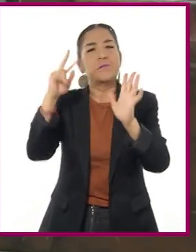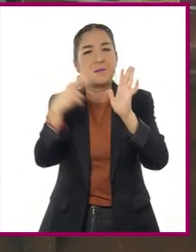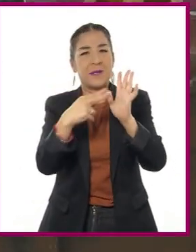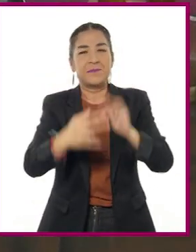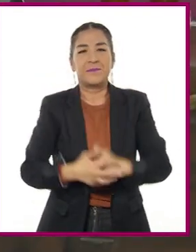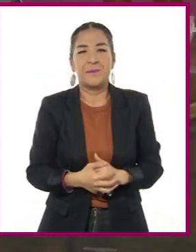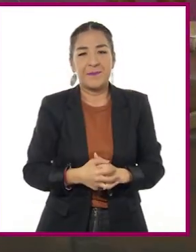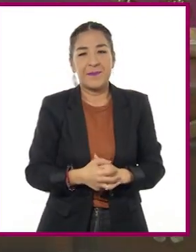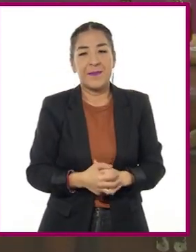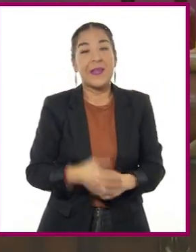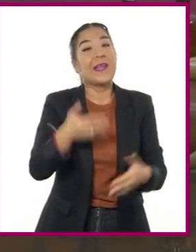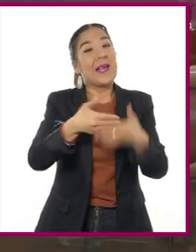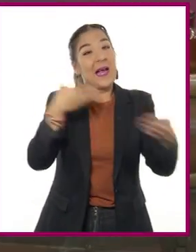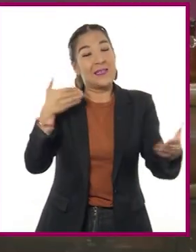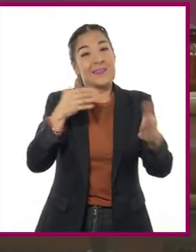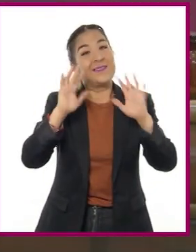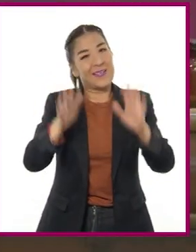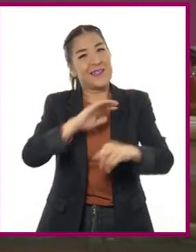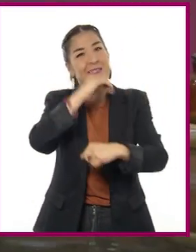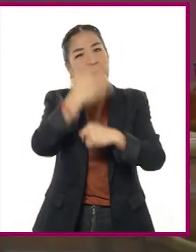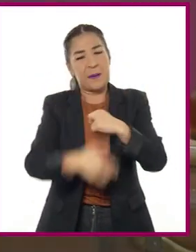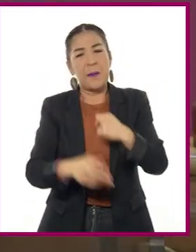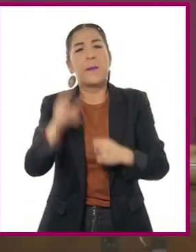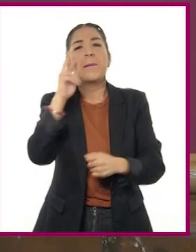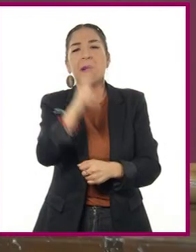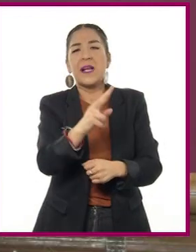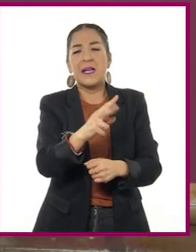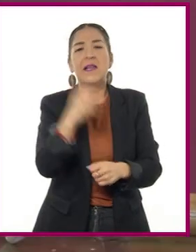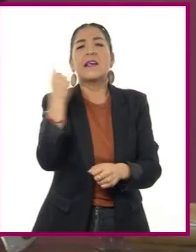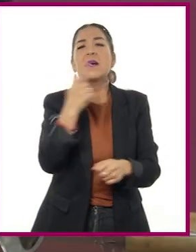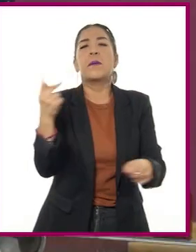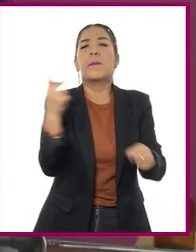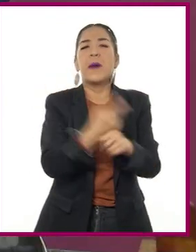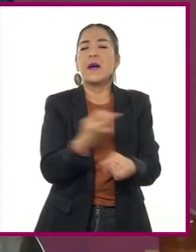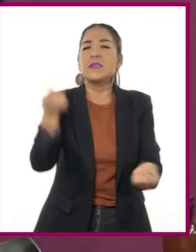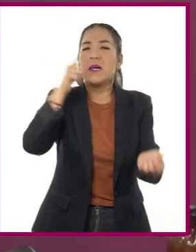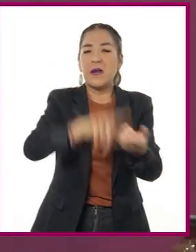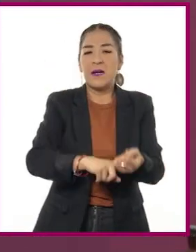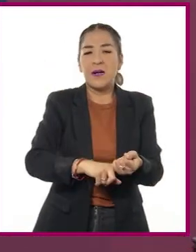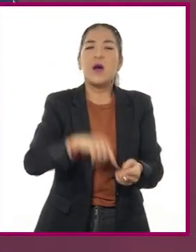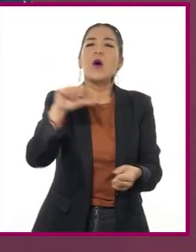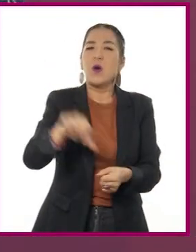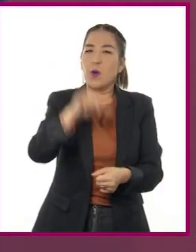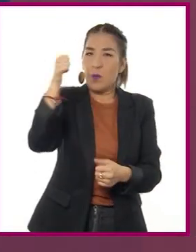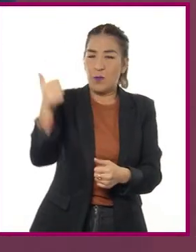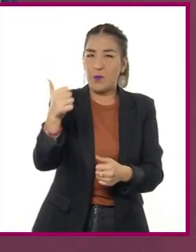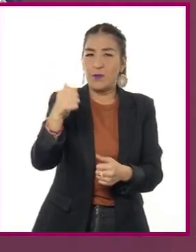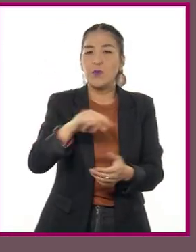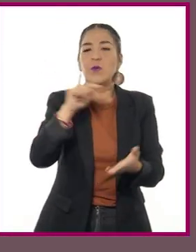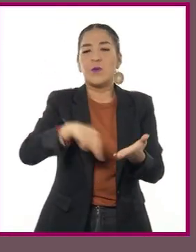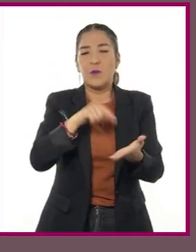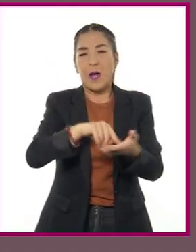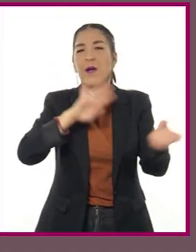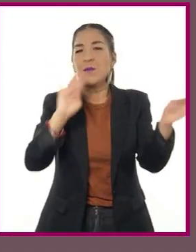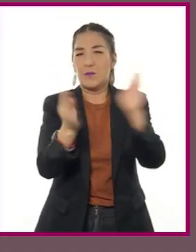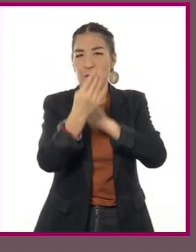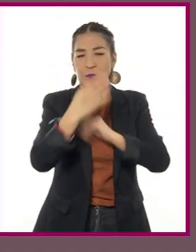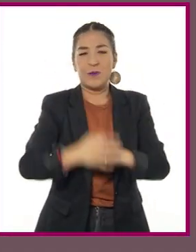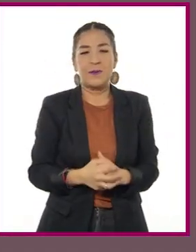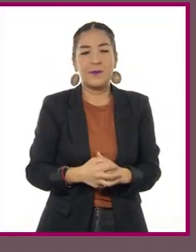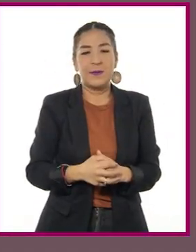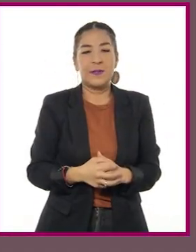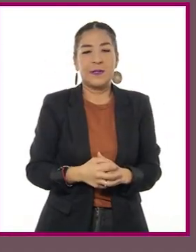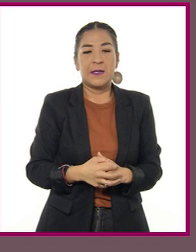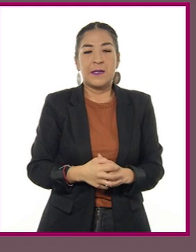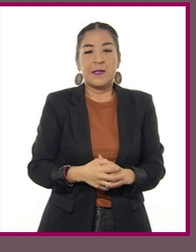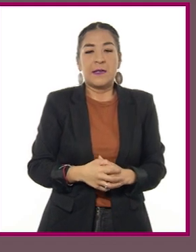Pero antes de despedirnos, veamos qué pasa, mientras tanto, en otras partes del mundo.